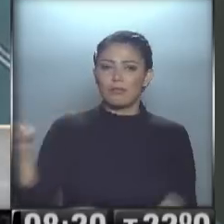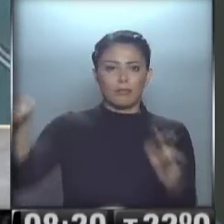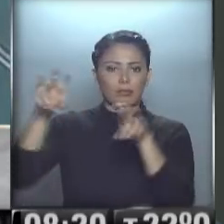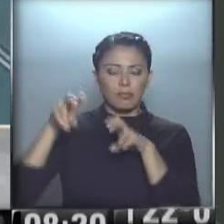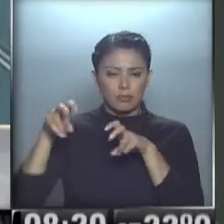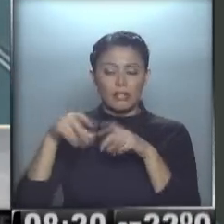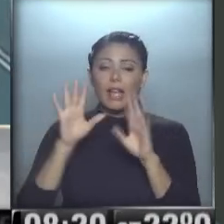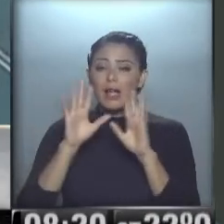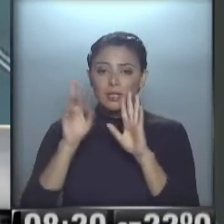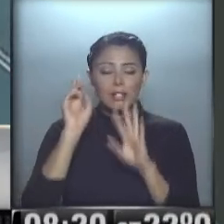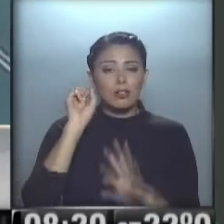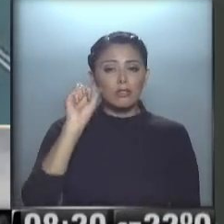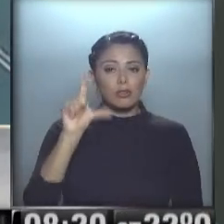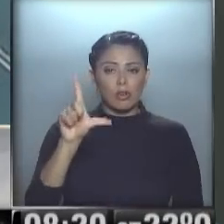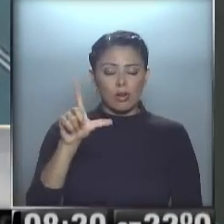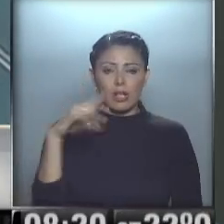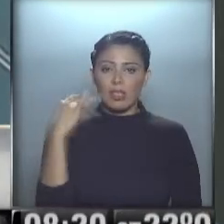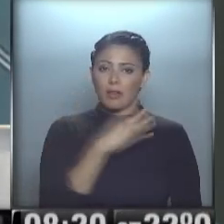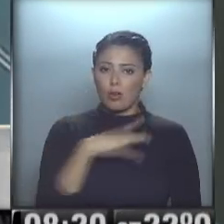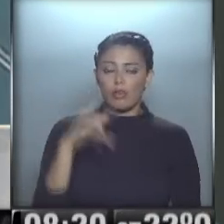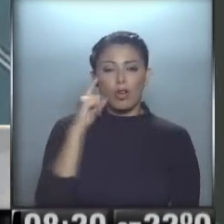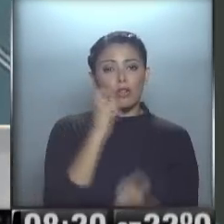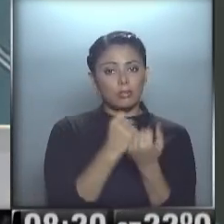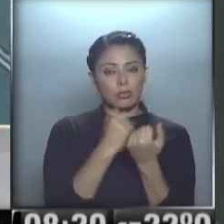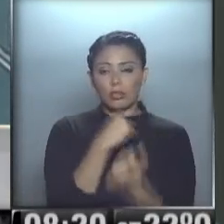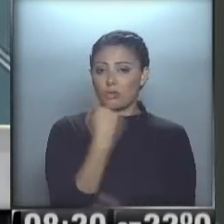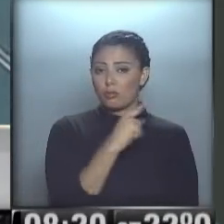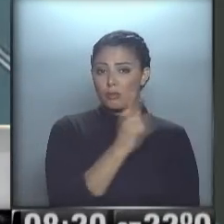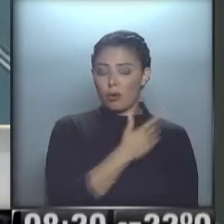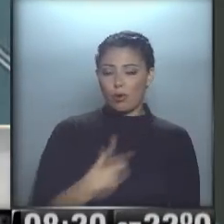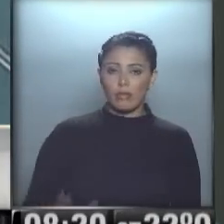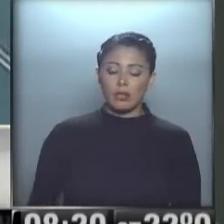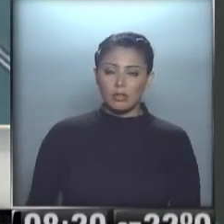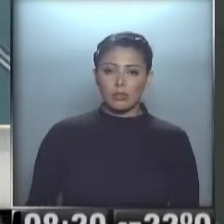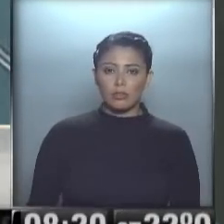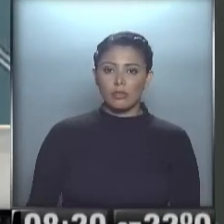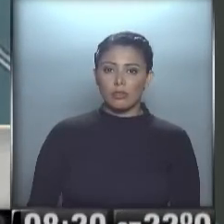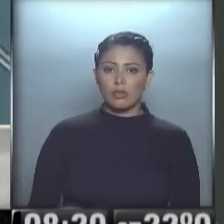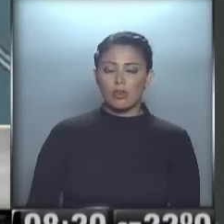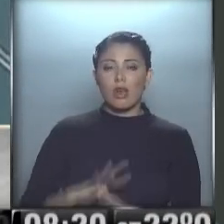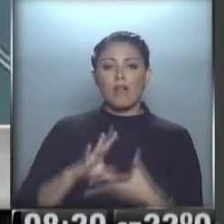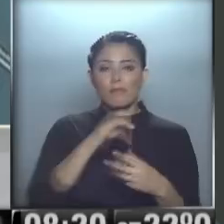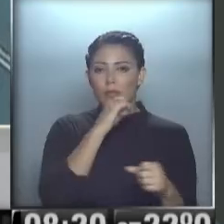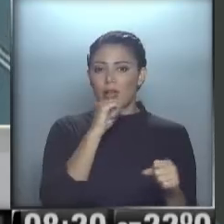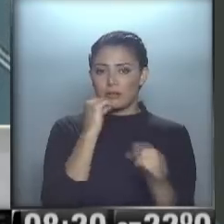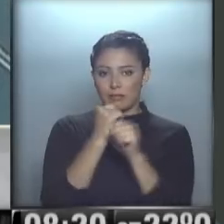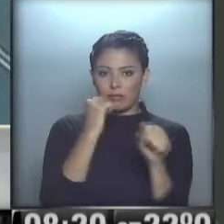ese es el rol que tiene que tener el estado nosotros desde el gobierno en la conducción del Estado vamos a defender a